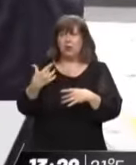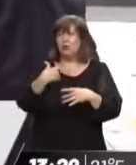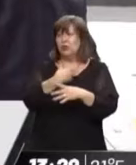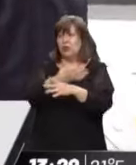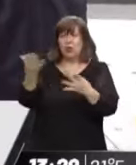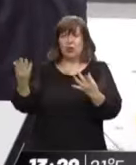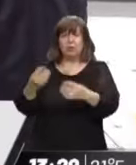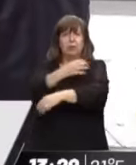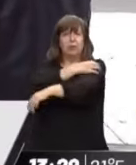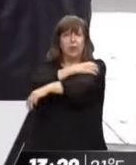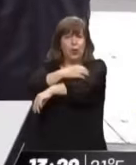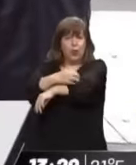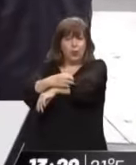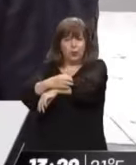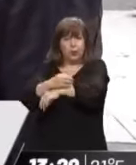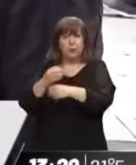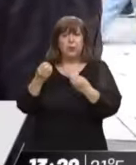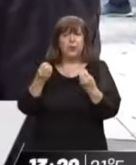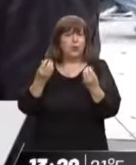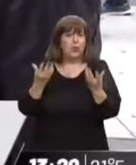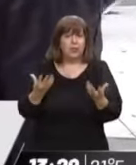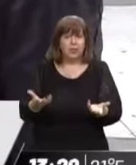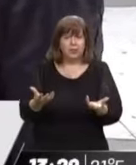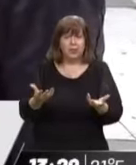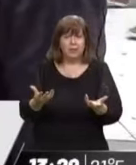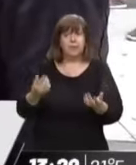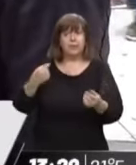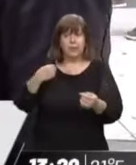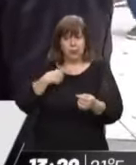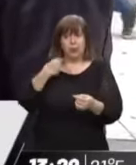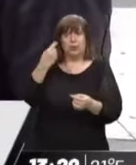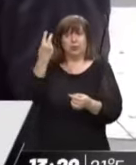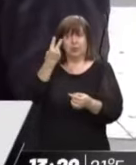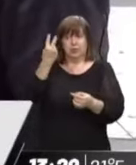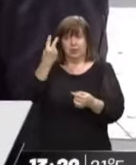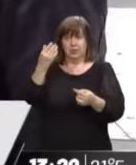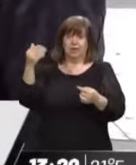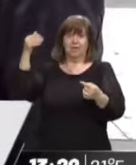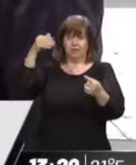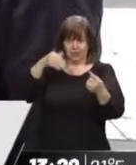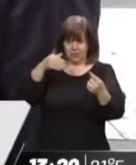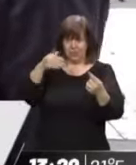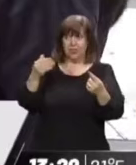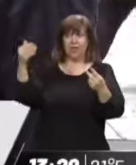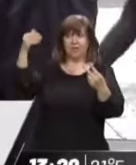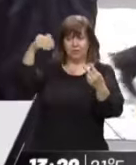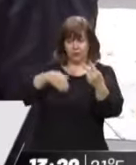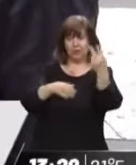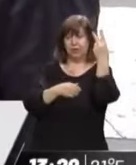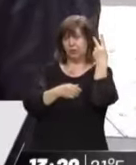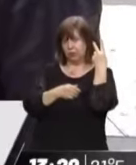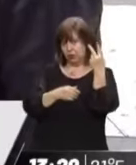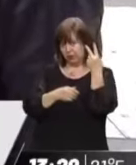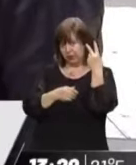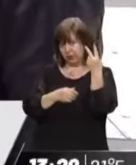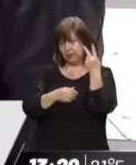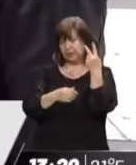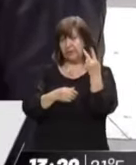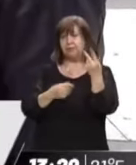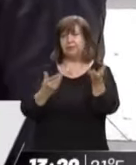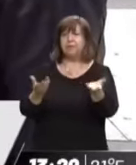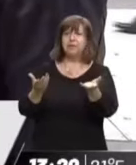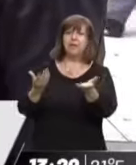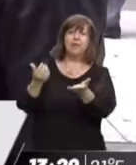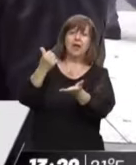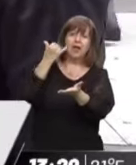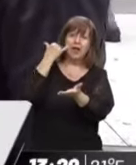venimos, hace 10 años vinimos y ahora hemos visto la situación un poco. Y creo que si tienen ya una persona que no les ha